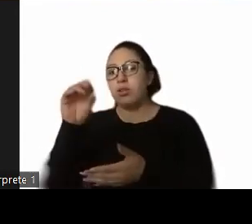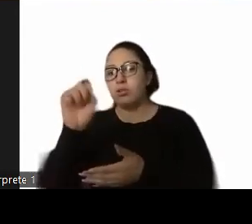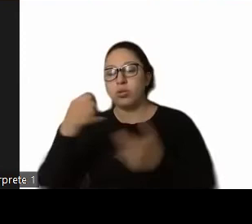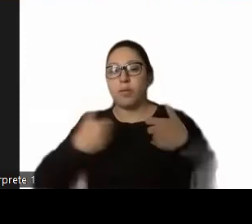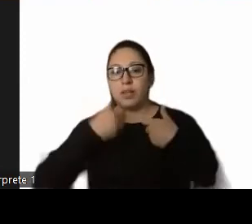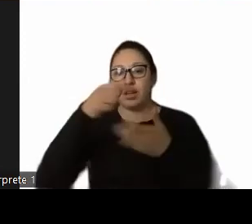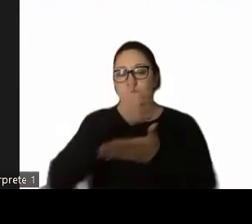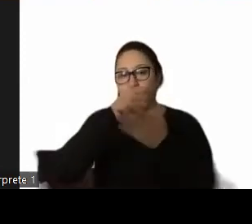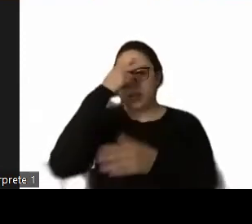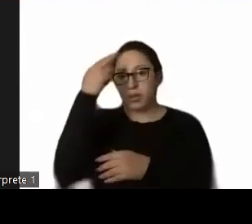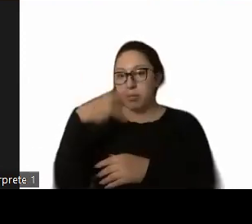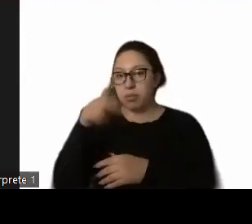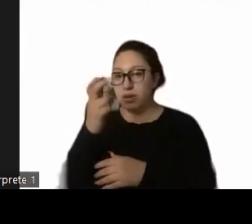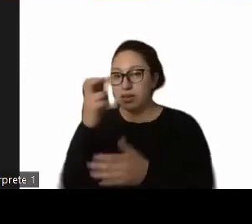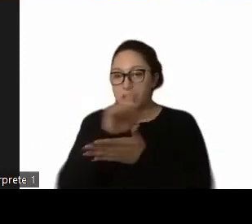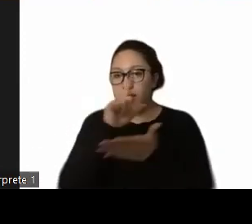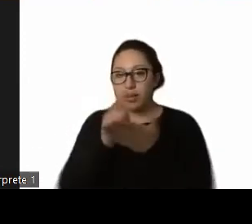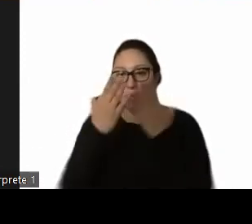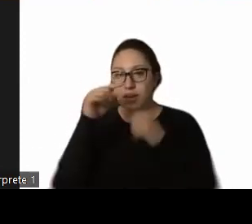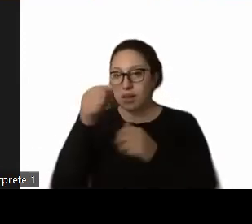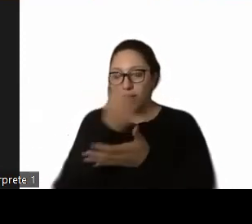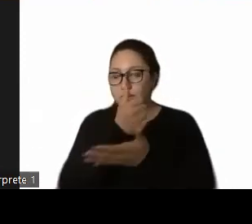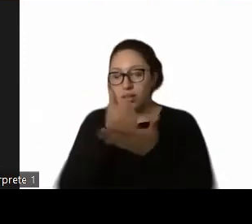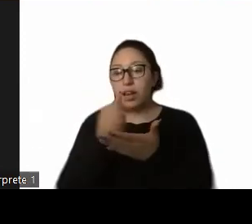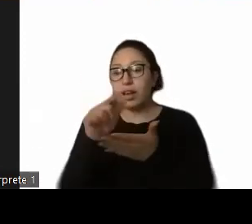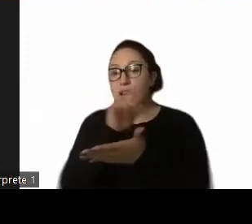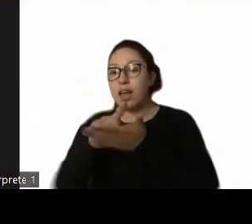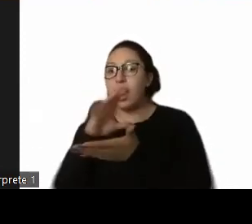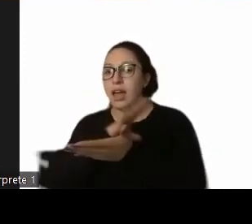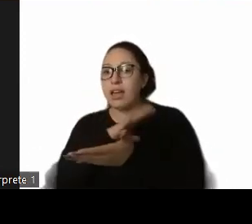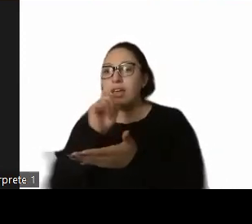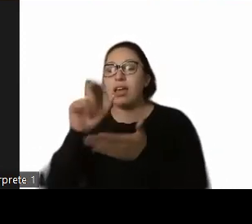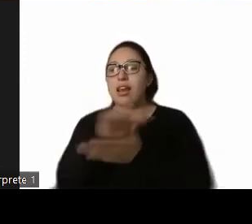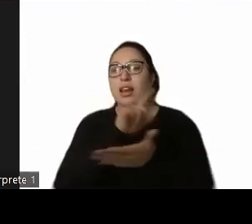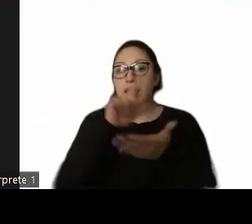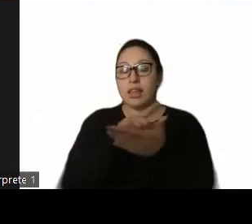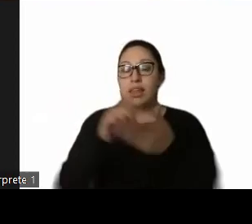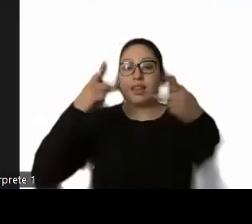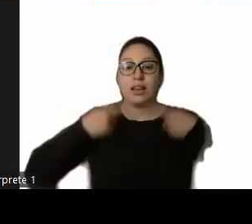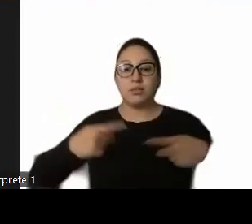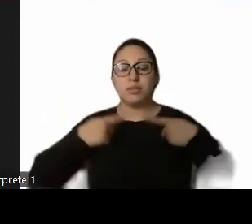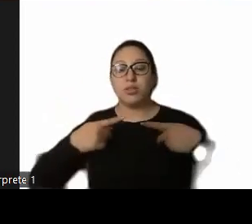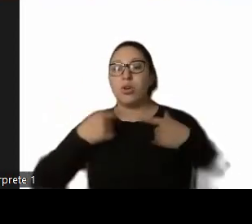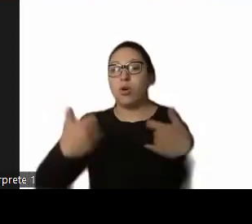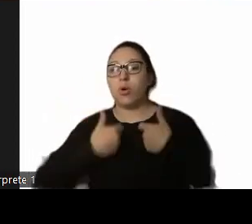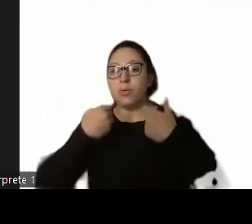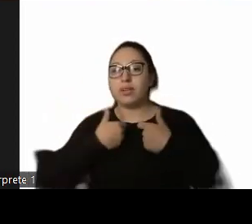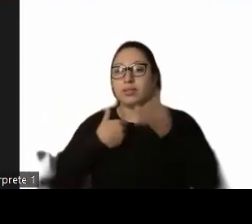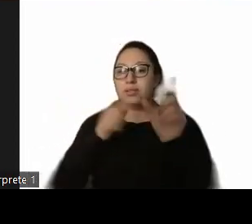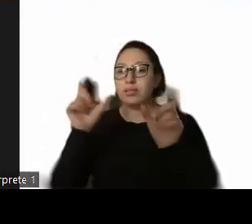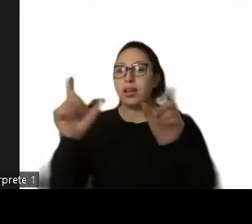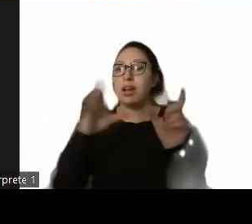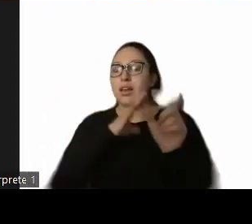esa ley no existe. La ley que existe se llama Ley de los Derechos de las Personas Jóvenes. O sea, el dictamen aquí tiene un